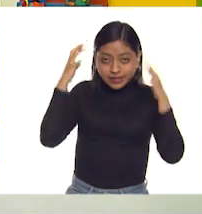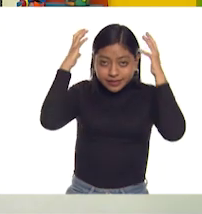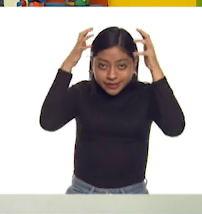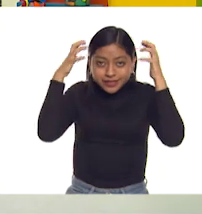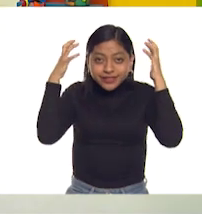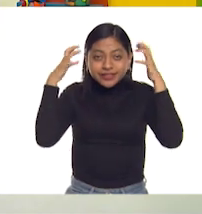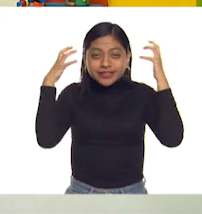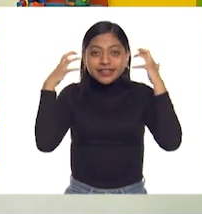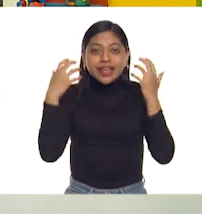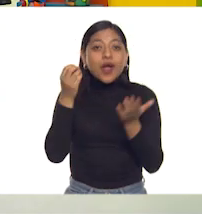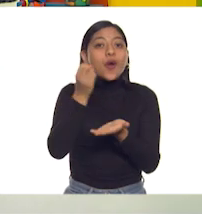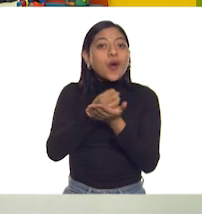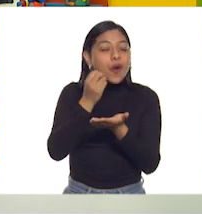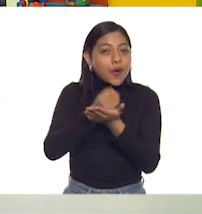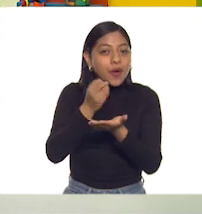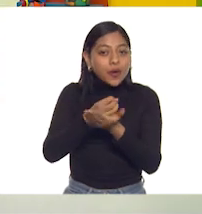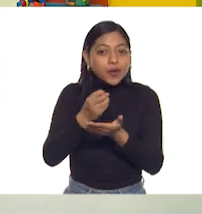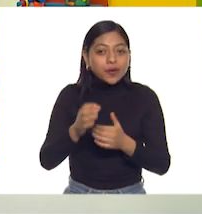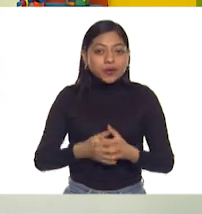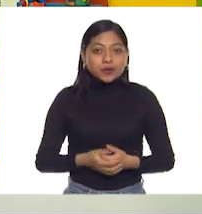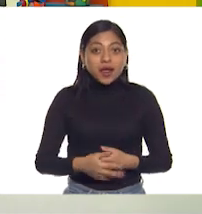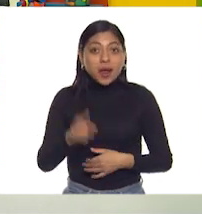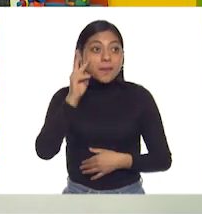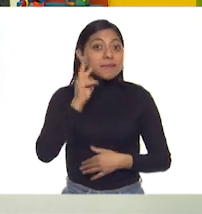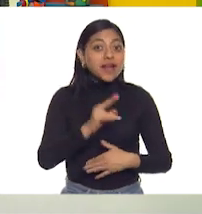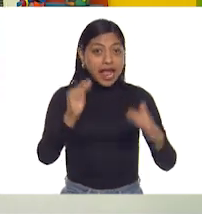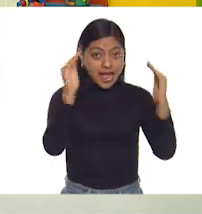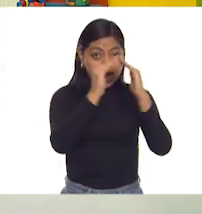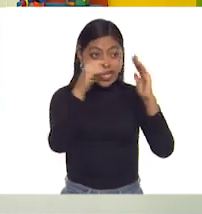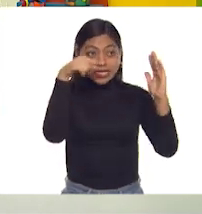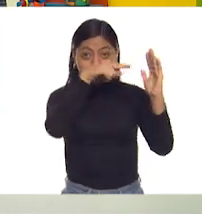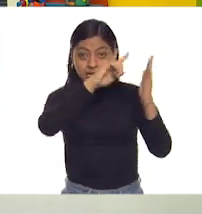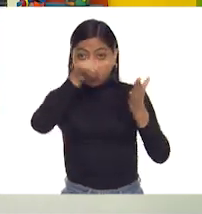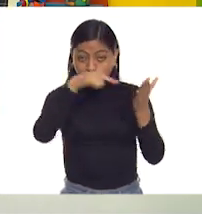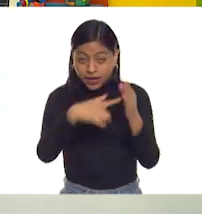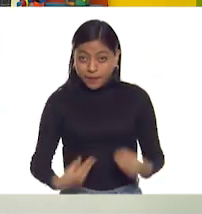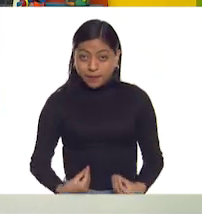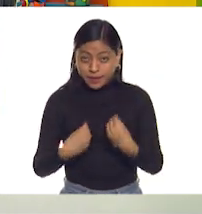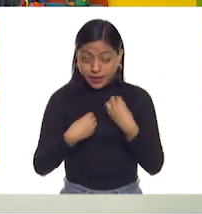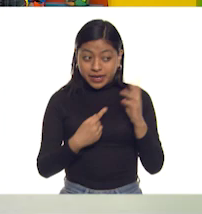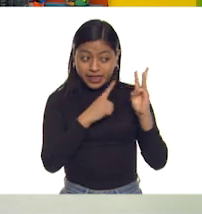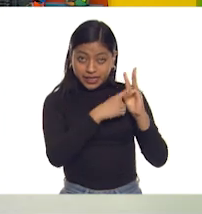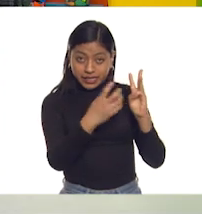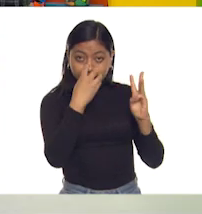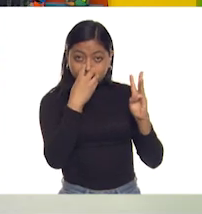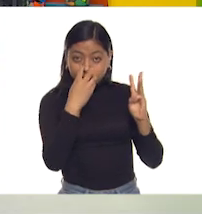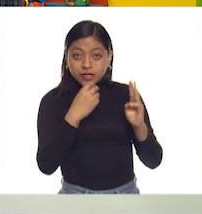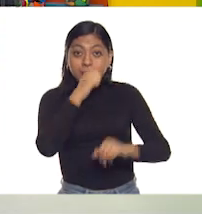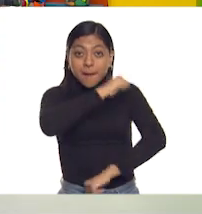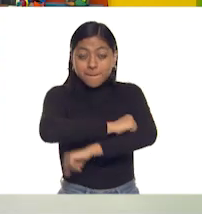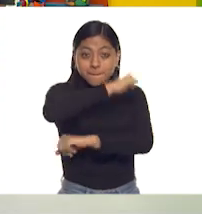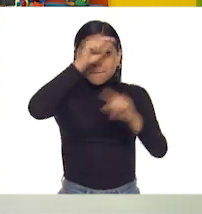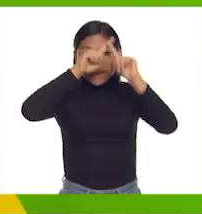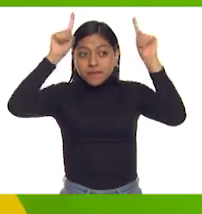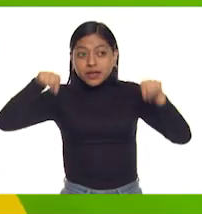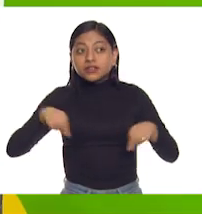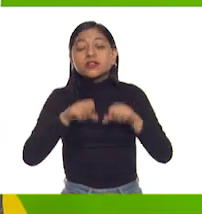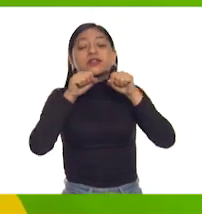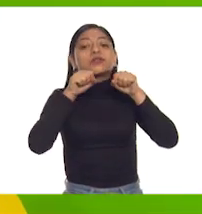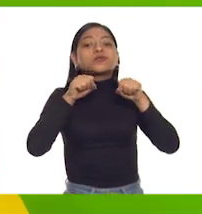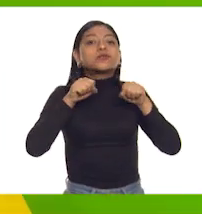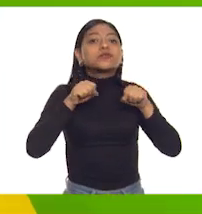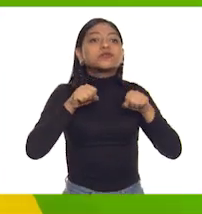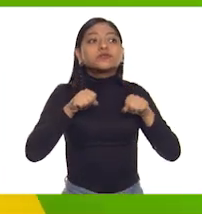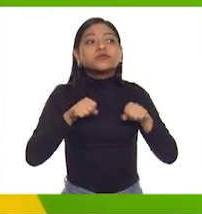de Oro. Cuando vio la casa de los tres ositos, se asomó por la ventana y